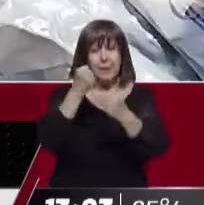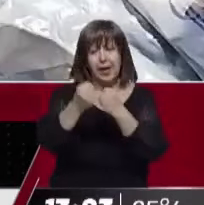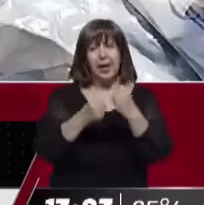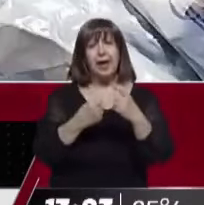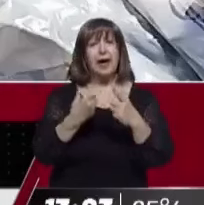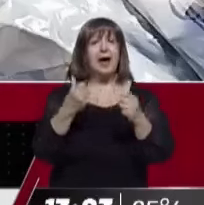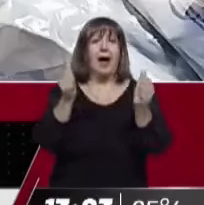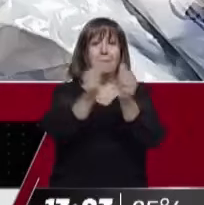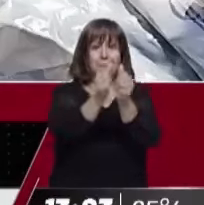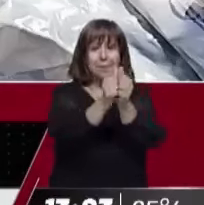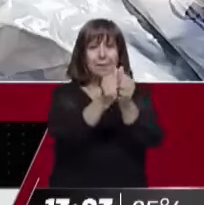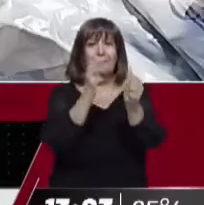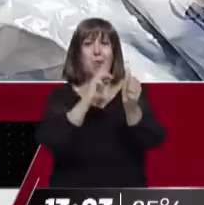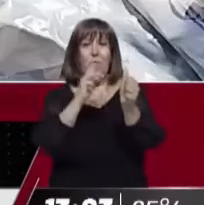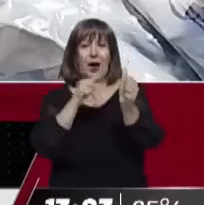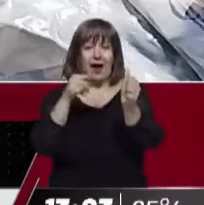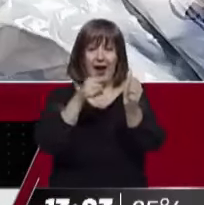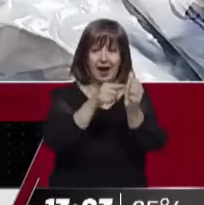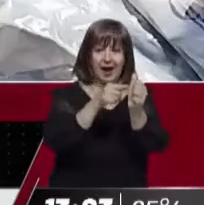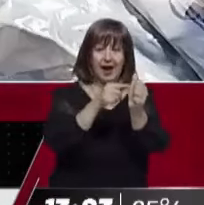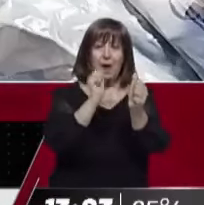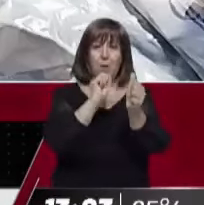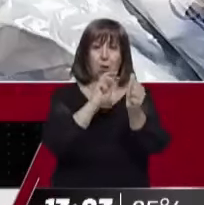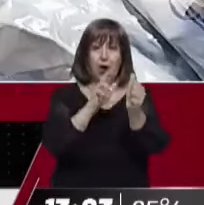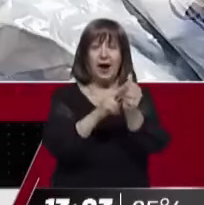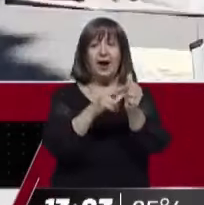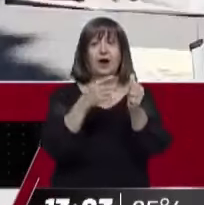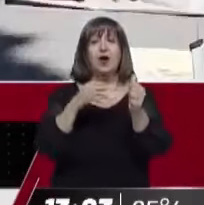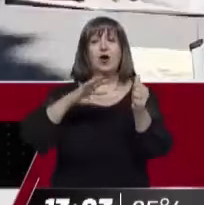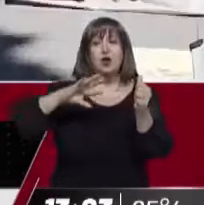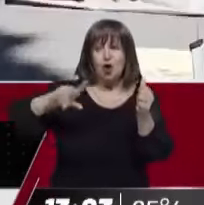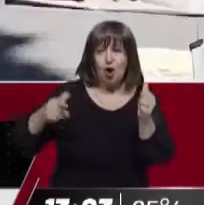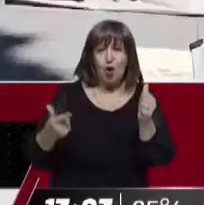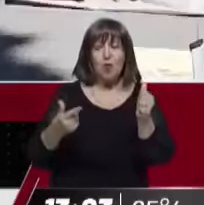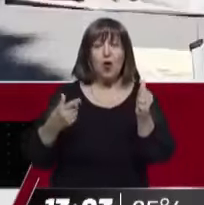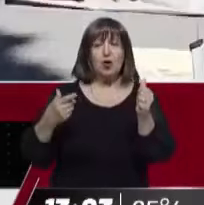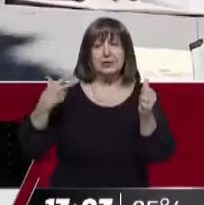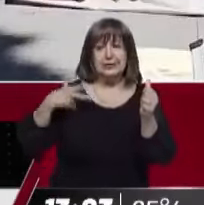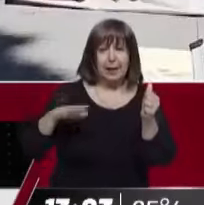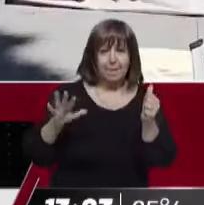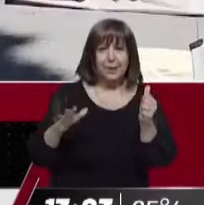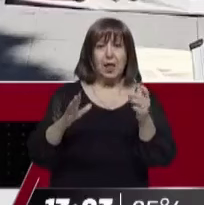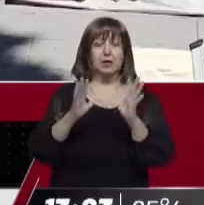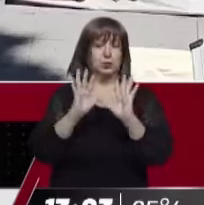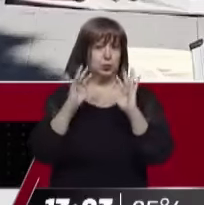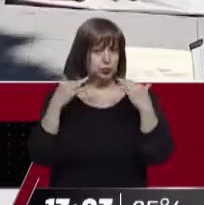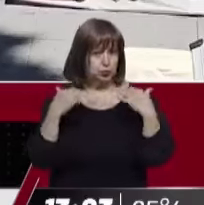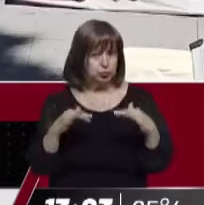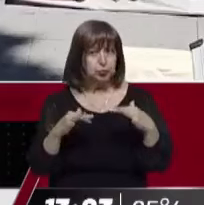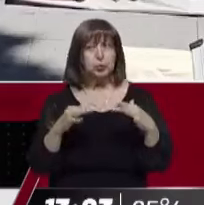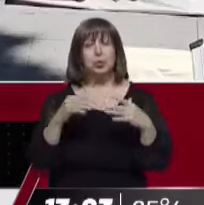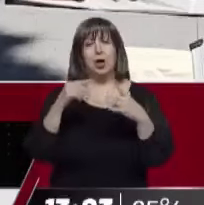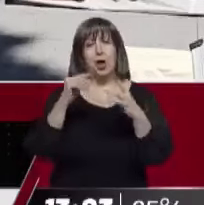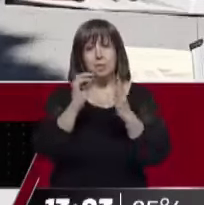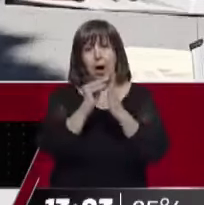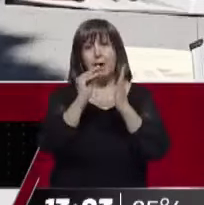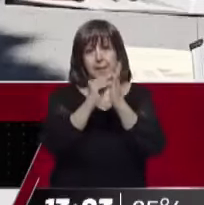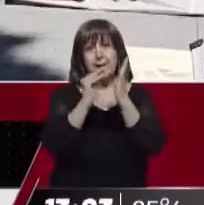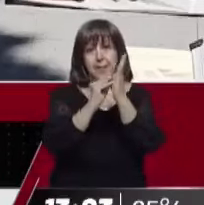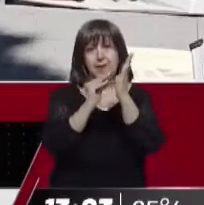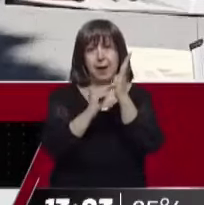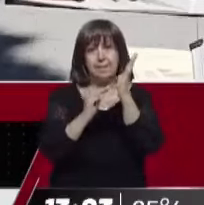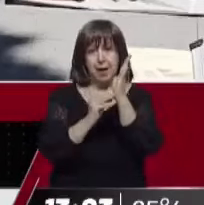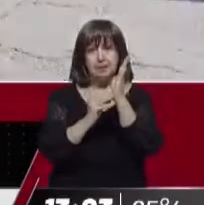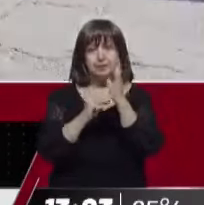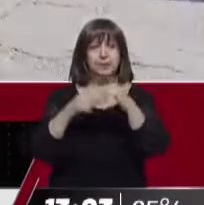por la relación de pareja, por mediar violencia de género, robo simple. Dos detenidos, te escuchamos ahí y bueno, sí, la policía desbarata